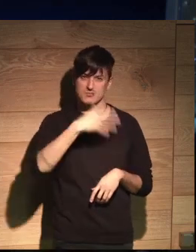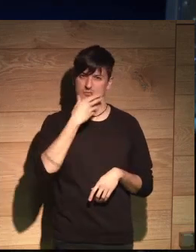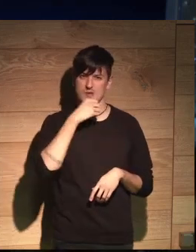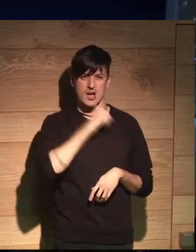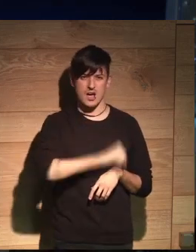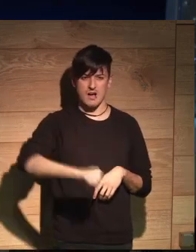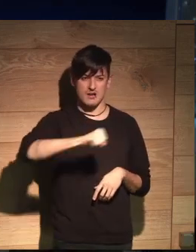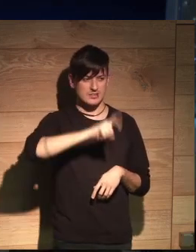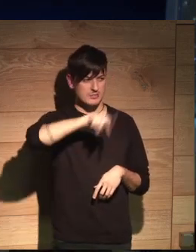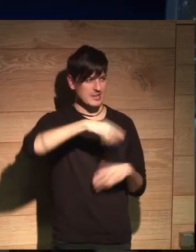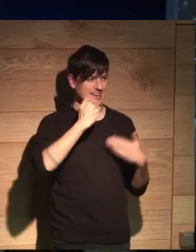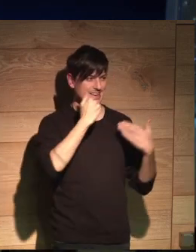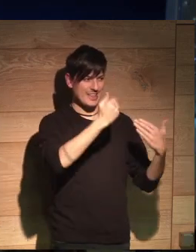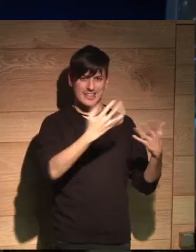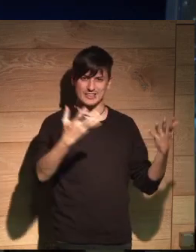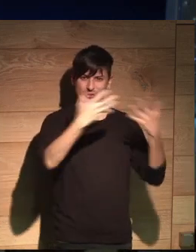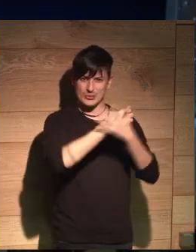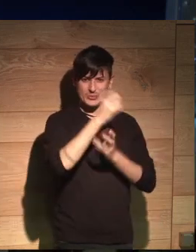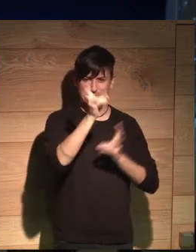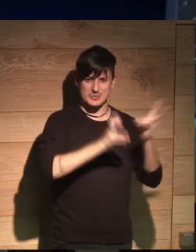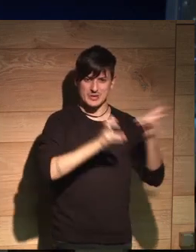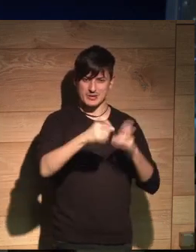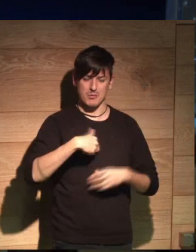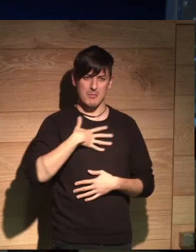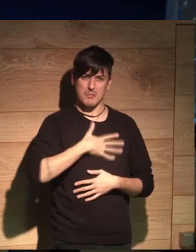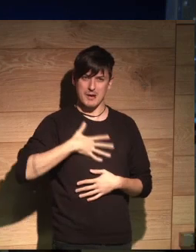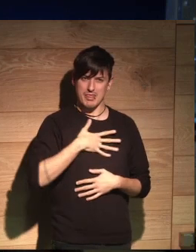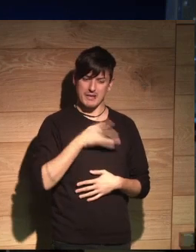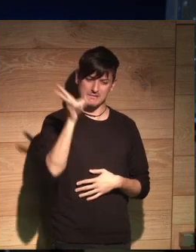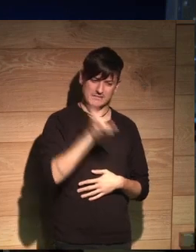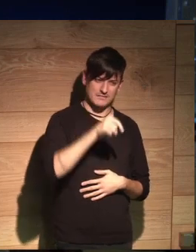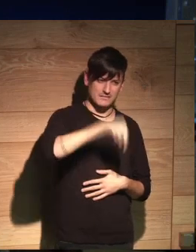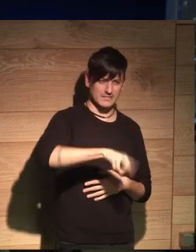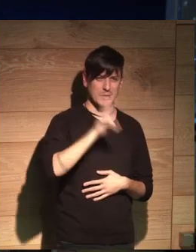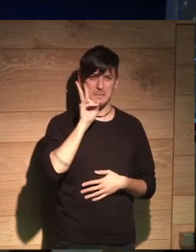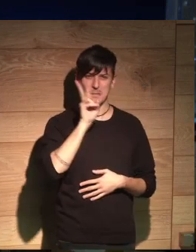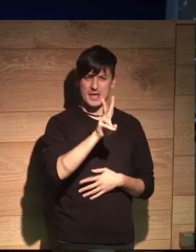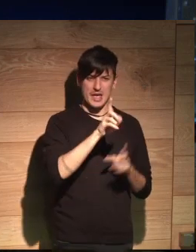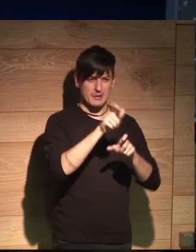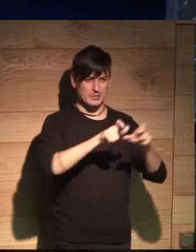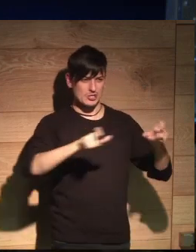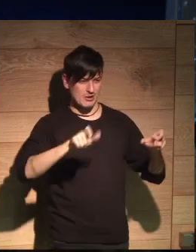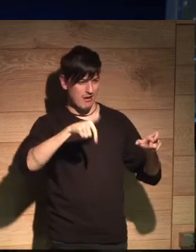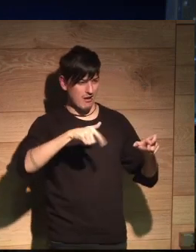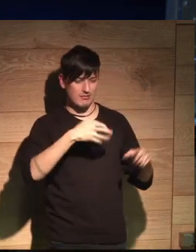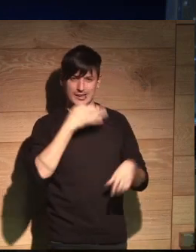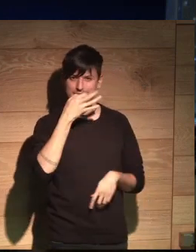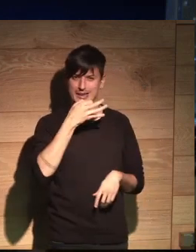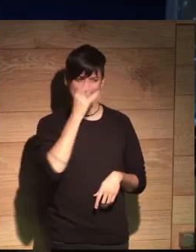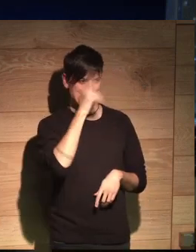sobre todo muchísimas gracias a todos por venir. Para mí es un auténtico placer estar aquí, ver tanta gente en una apacible tarde